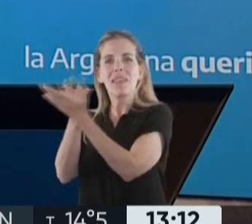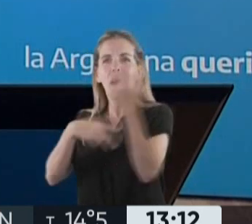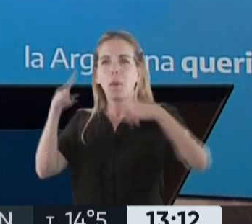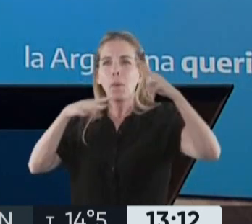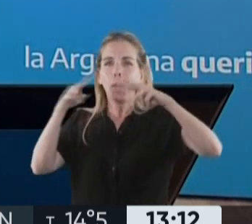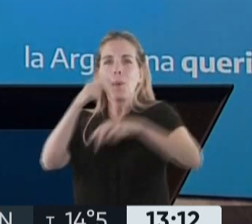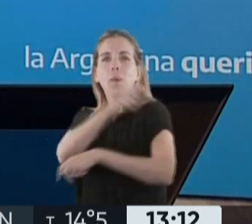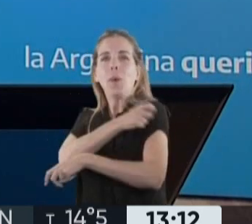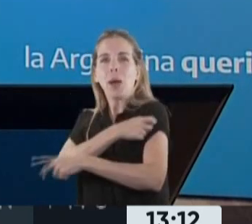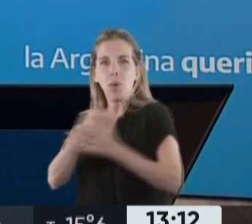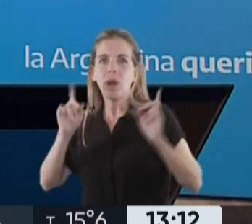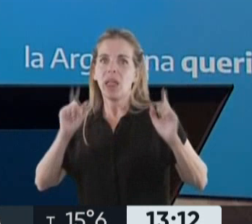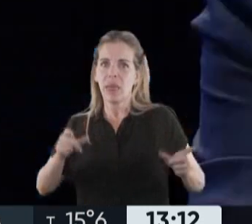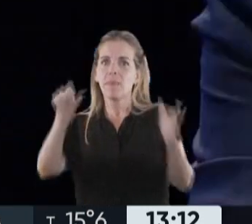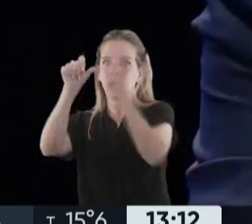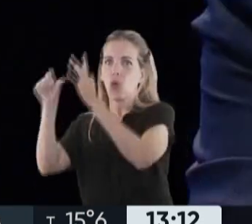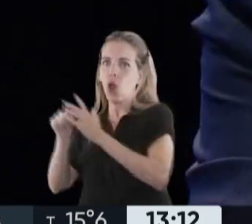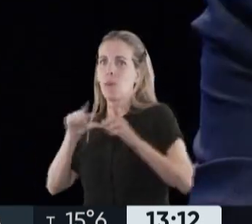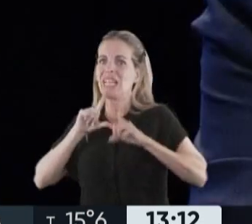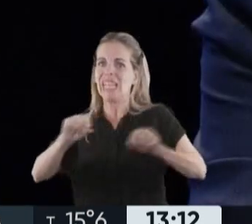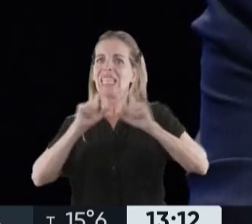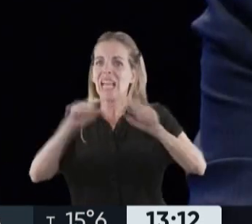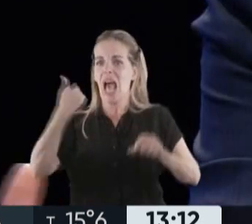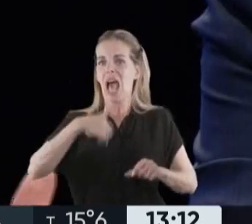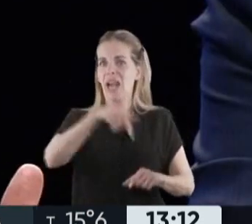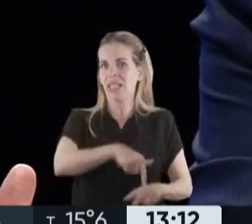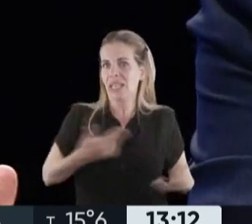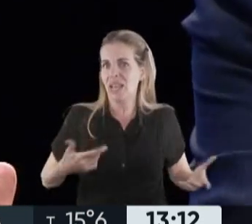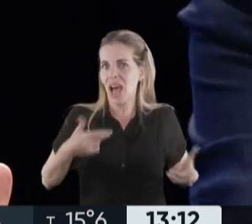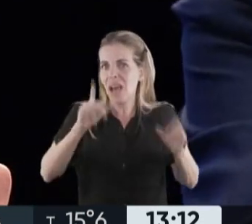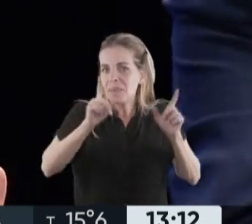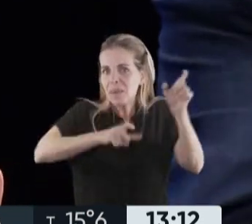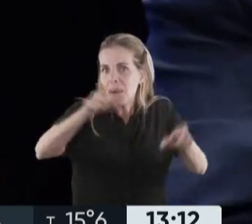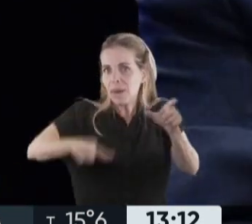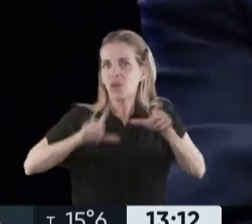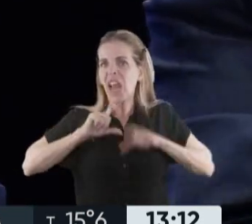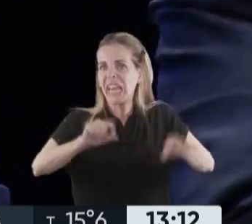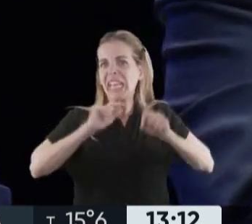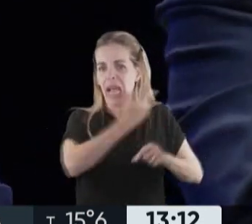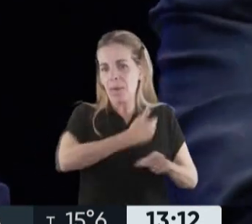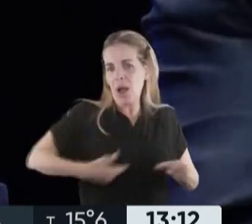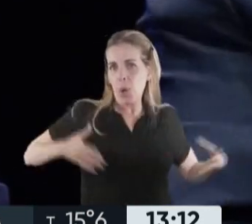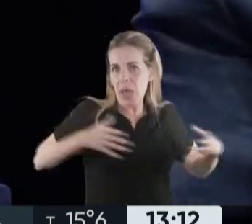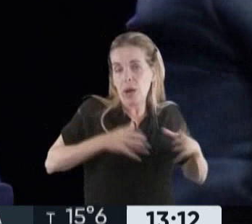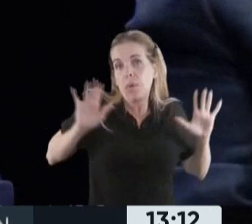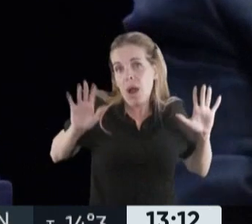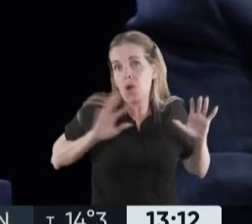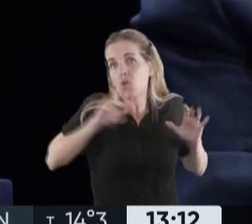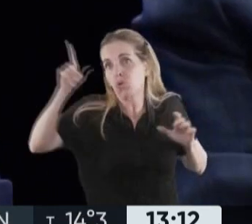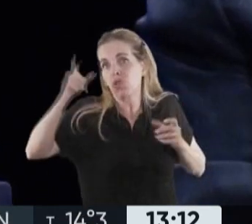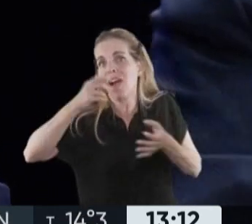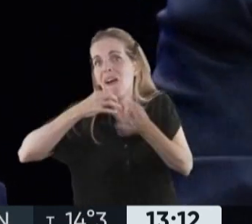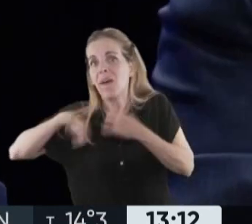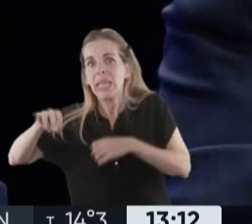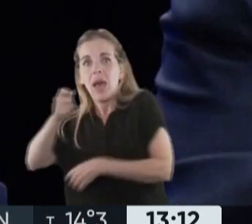A nosotros nos criticaban mucho en esos días, pero la verdad es que íbamos a donde nos vendían vacunas. Nos vendía vacuna Rusia, íbamos a Rusia. Nos vendía vacuna